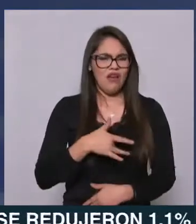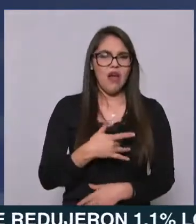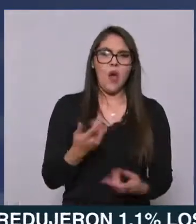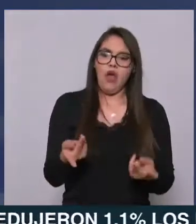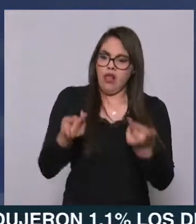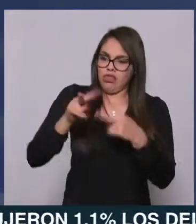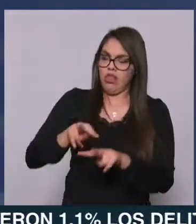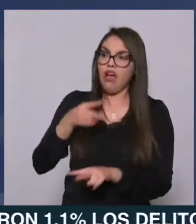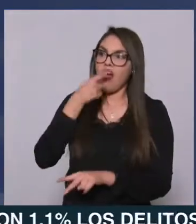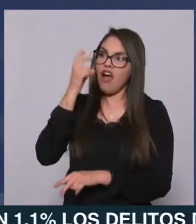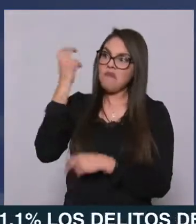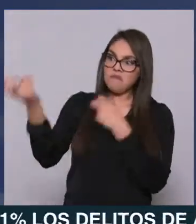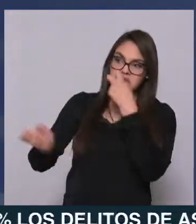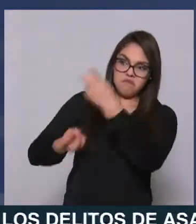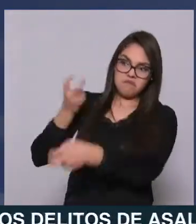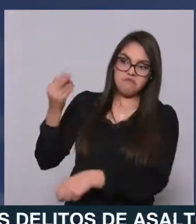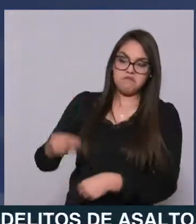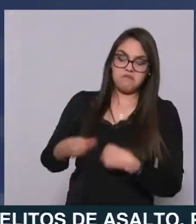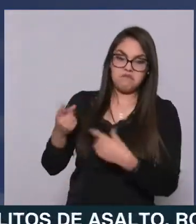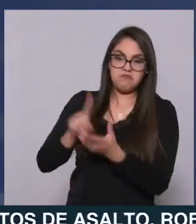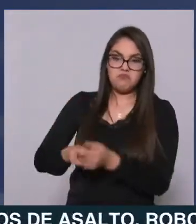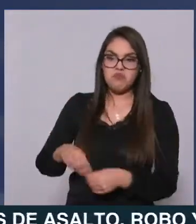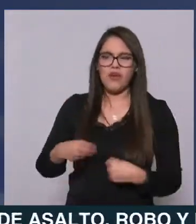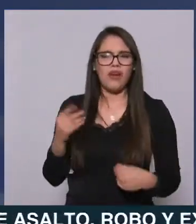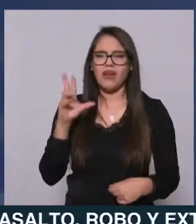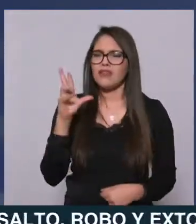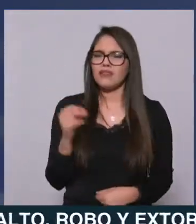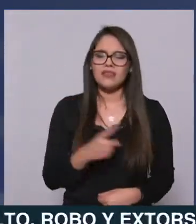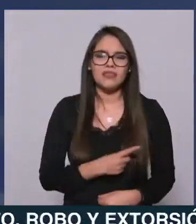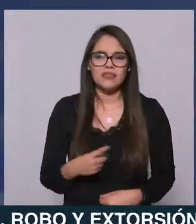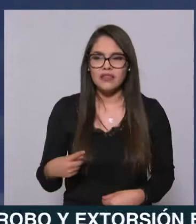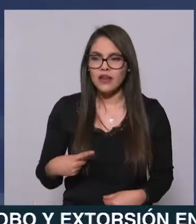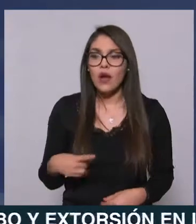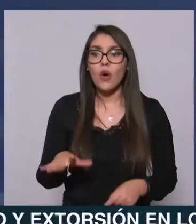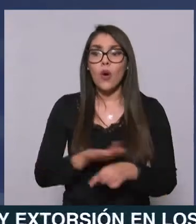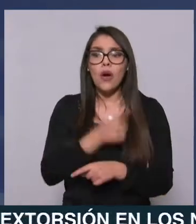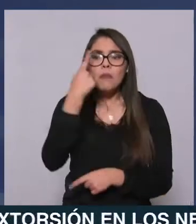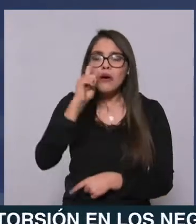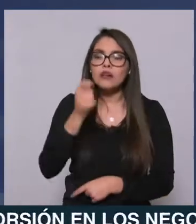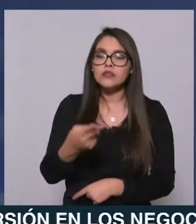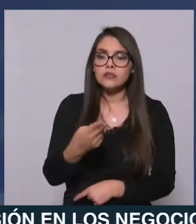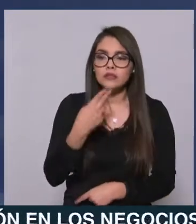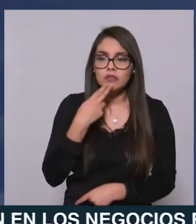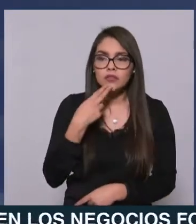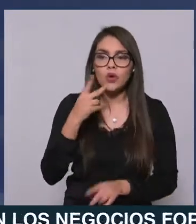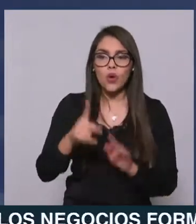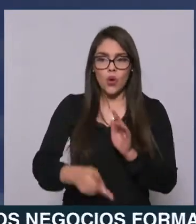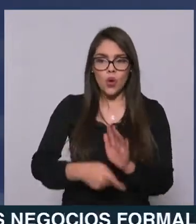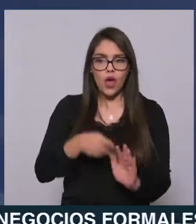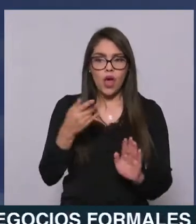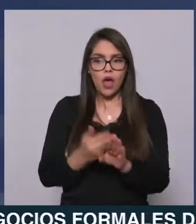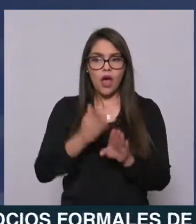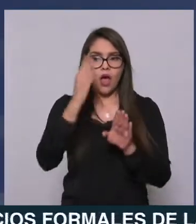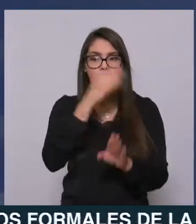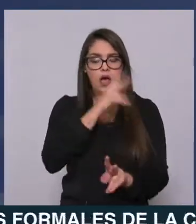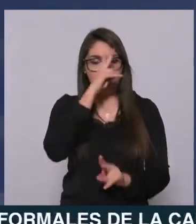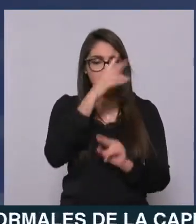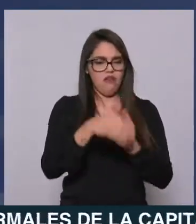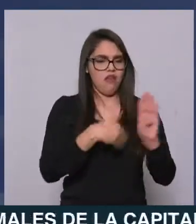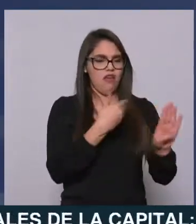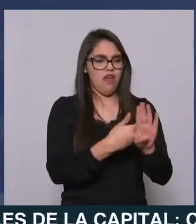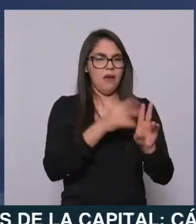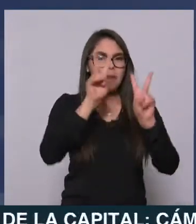estar criminalizando la vida de las mujeres, porque otra vez, ¿para qué nos ha servido entonces el performance violador en tu